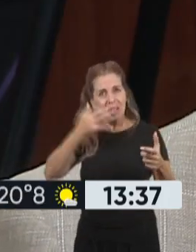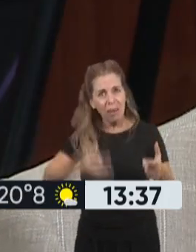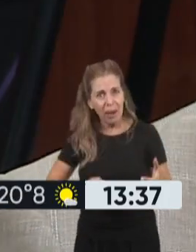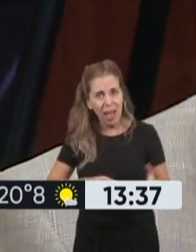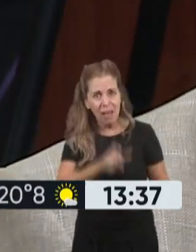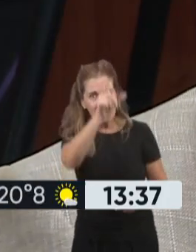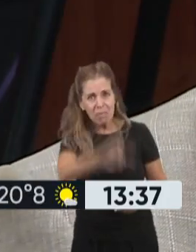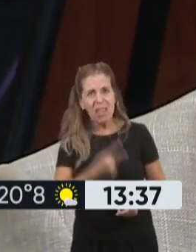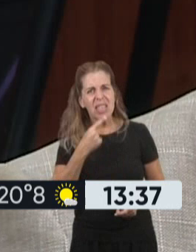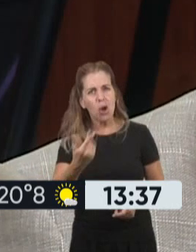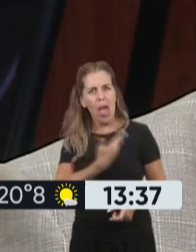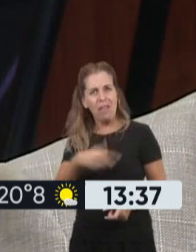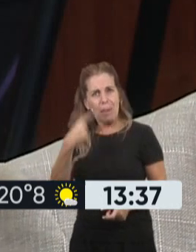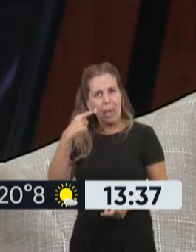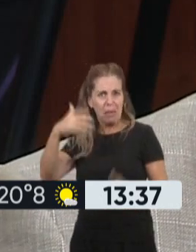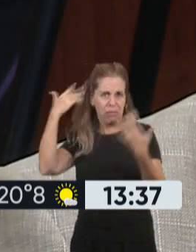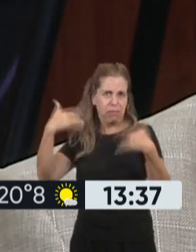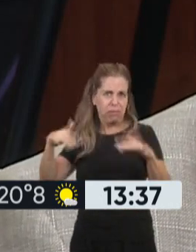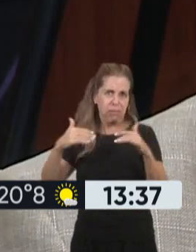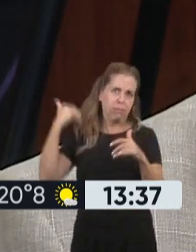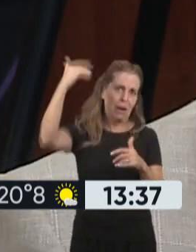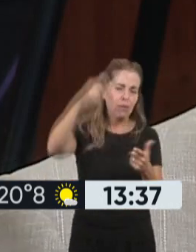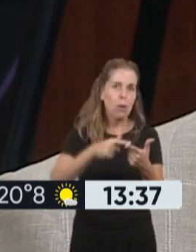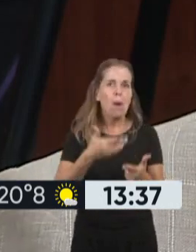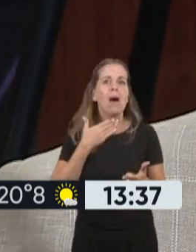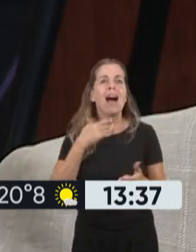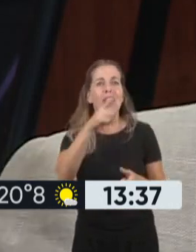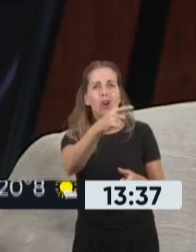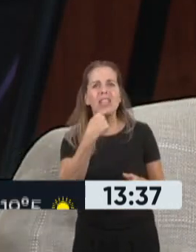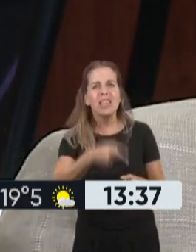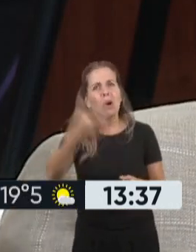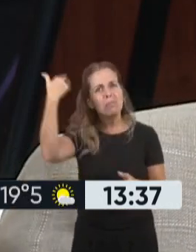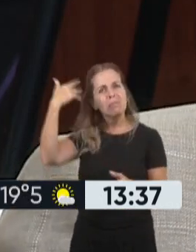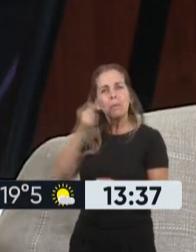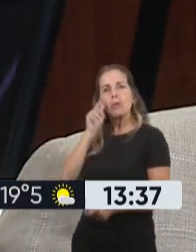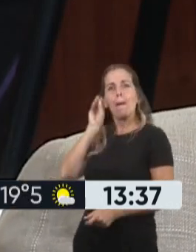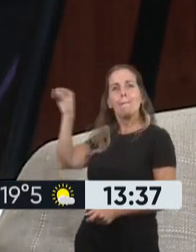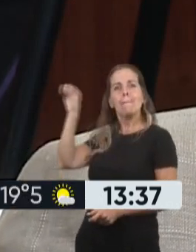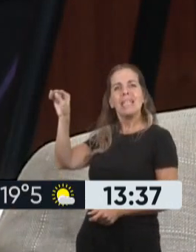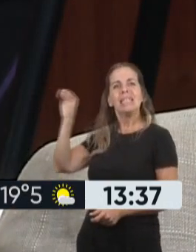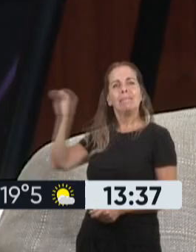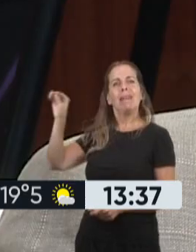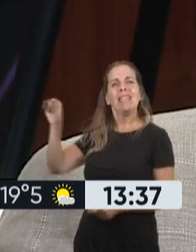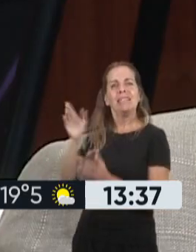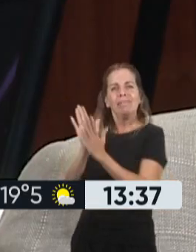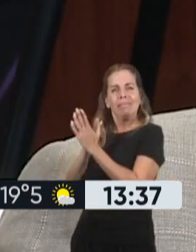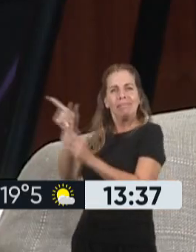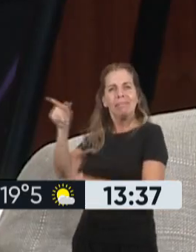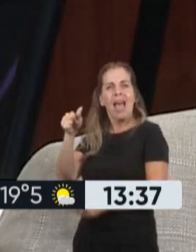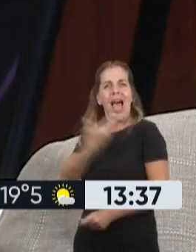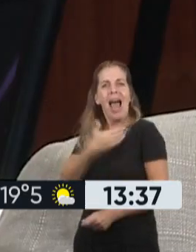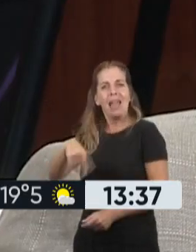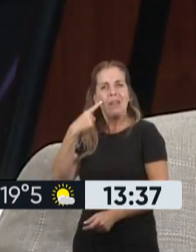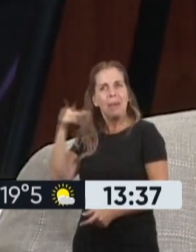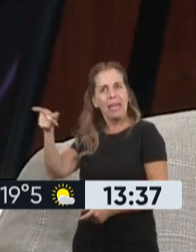que hay FMI para rato, si es cierto lo que dice Adorni, que tener que recurrir al FMI deja en evidencia que este gobierno fracasó, y